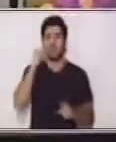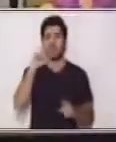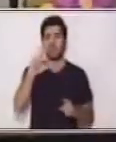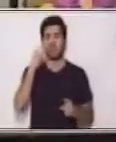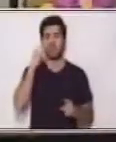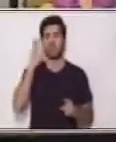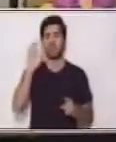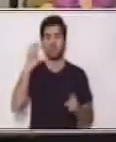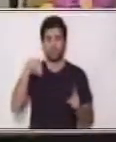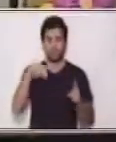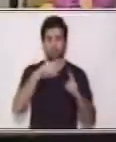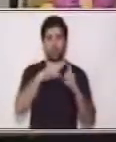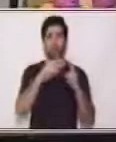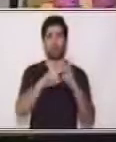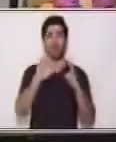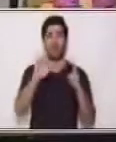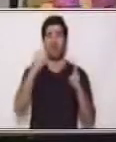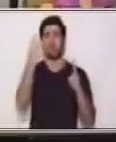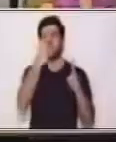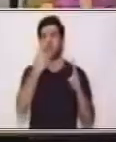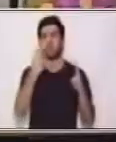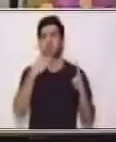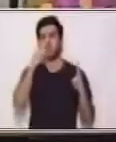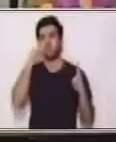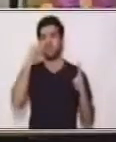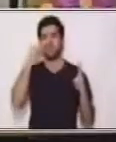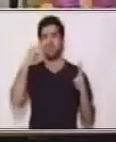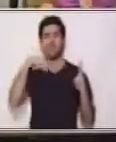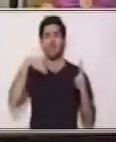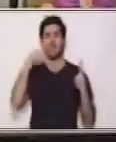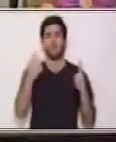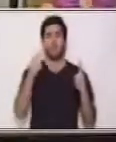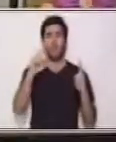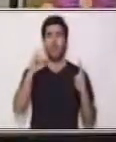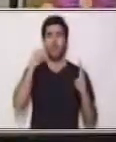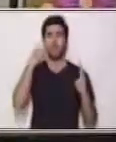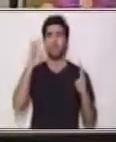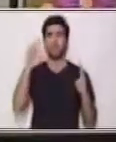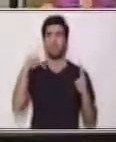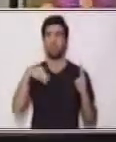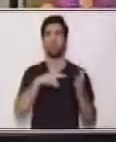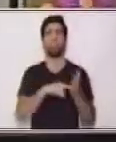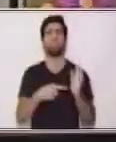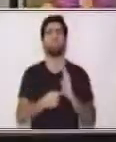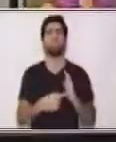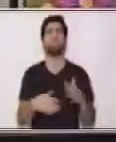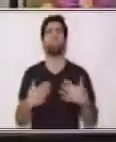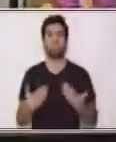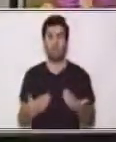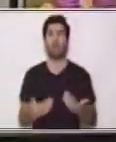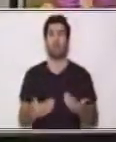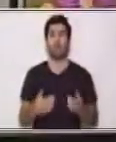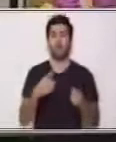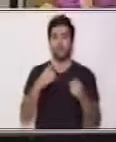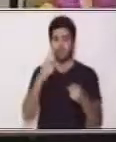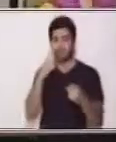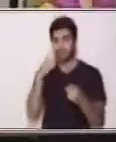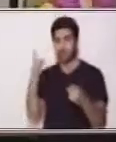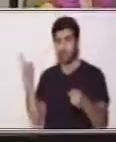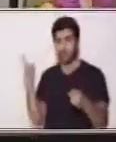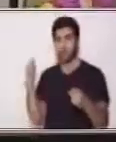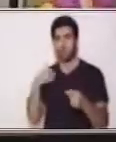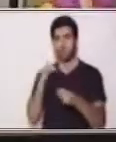Para esto te traigo dos objetos que puedes encontrar en cualquier lugar, que son dos piedras